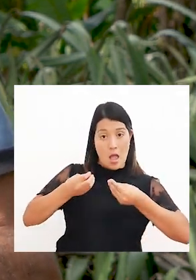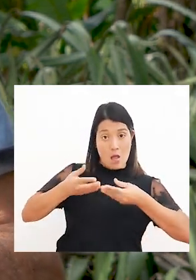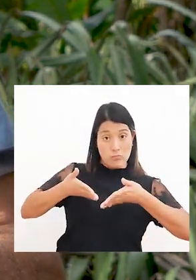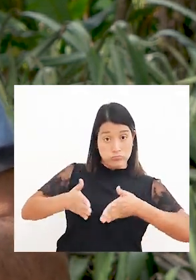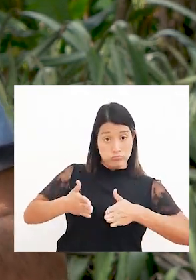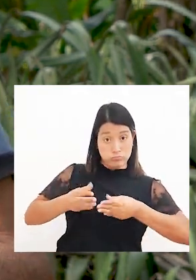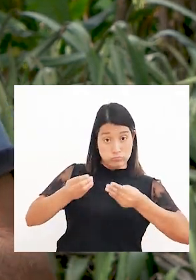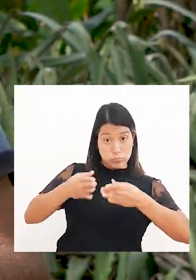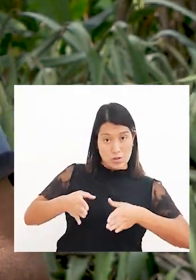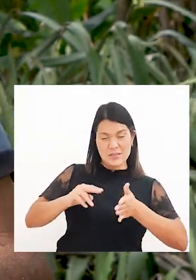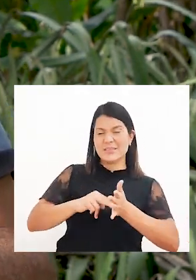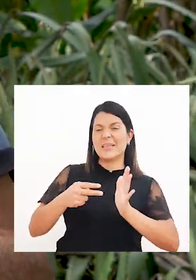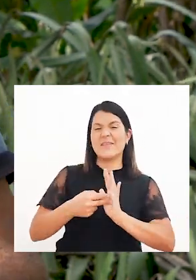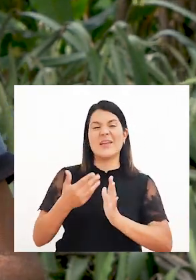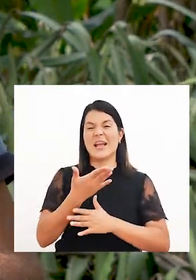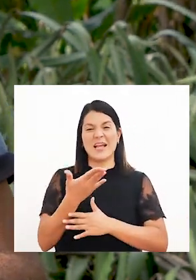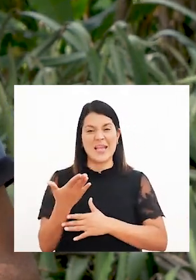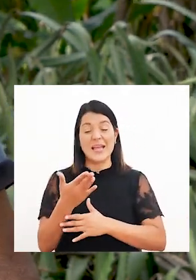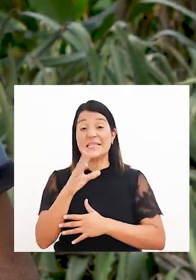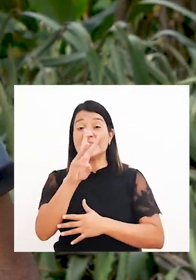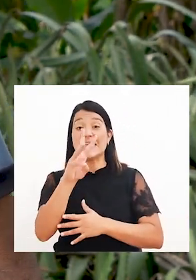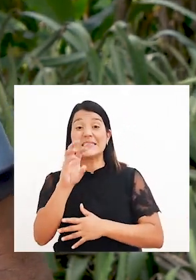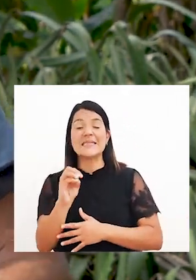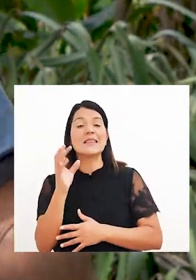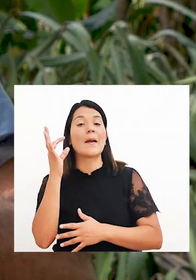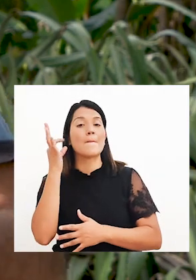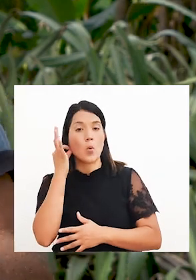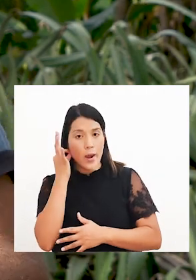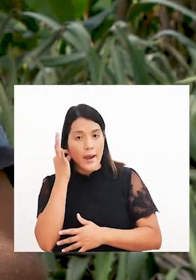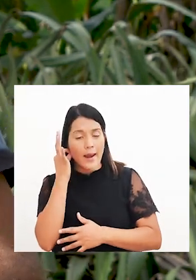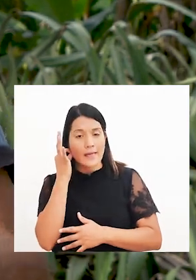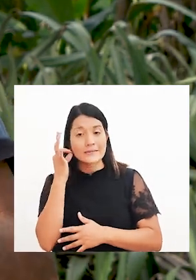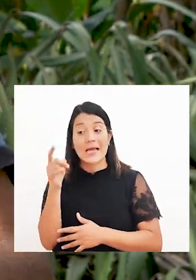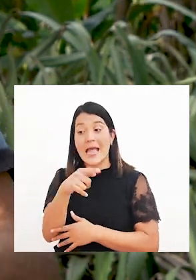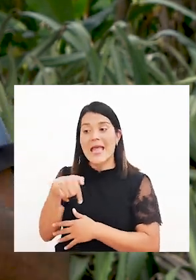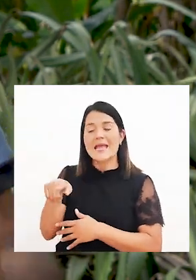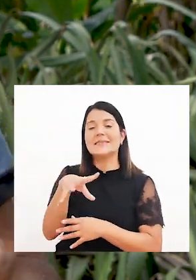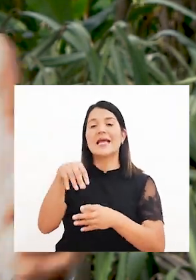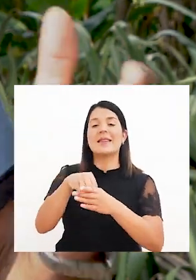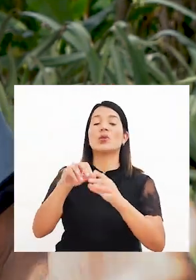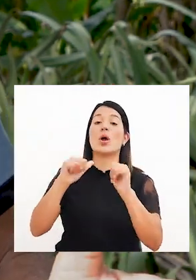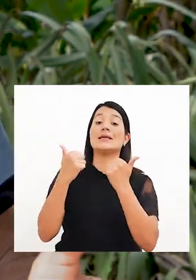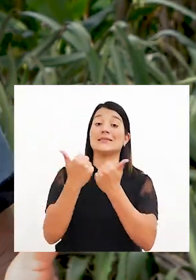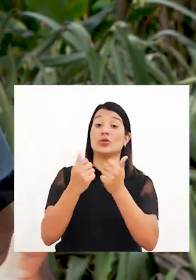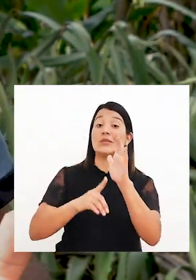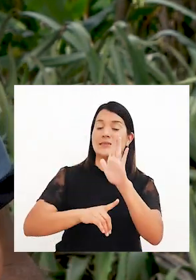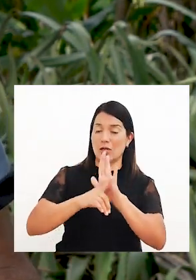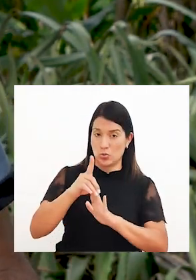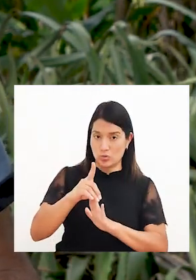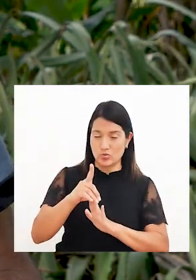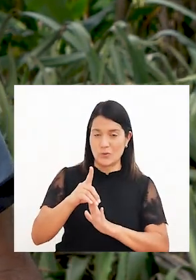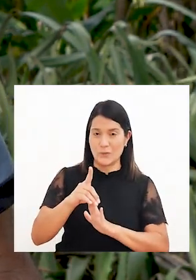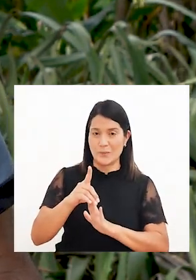Significa que tenemos un grupo de 60 mujeres que pertenecen a la Asociación de Desarrollo como tal,